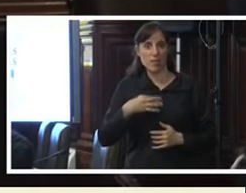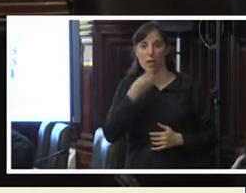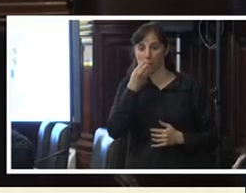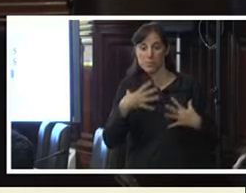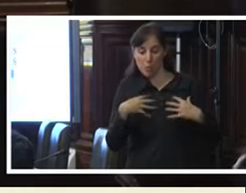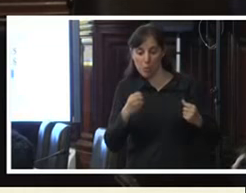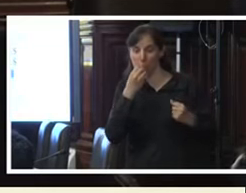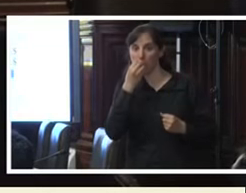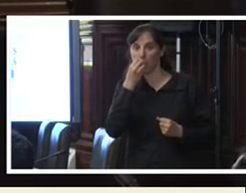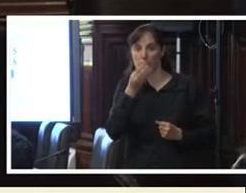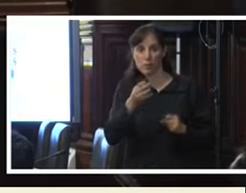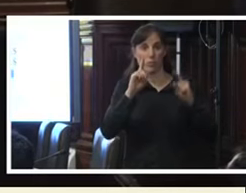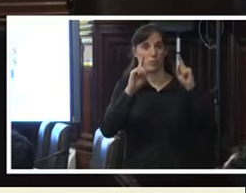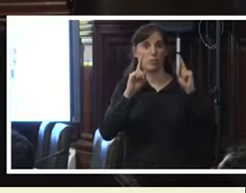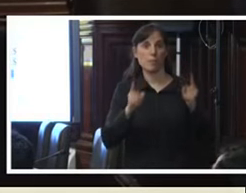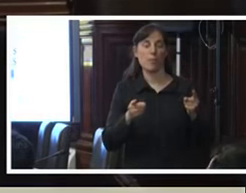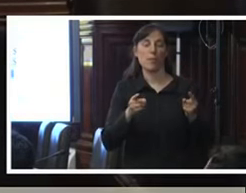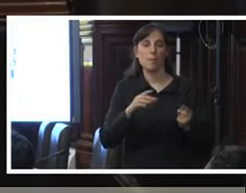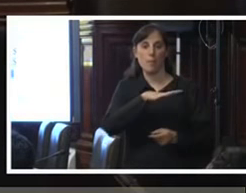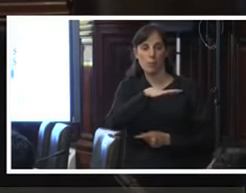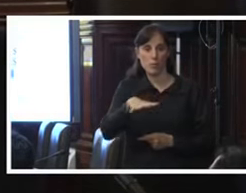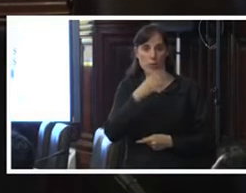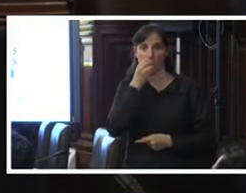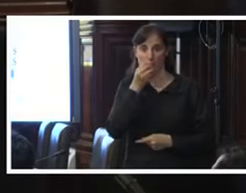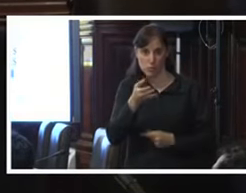en la esperanza de vida de la población